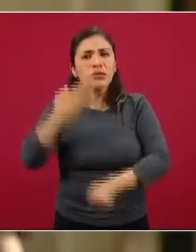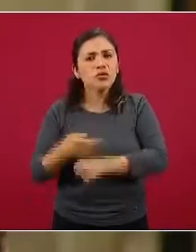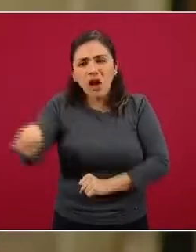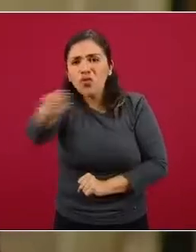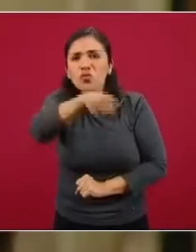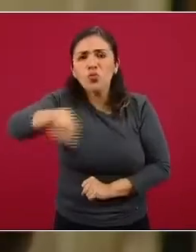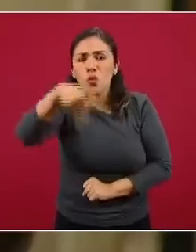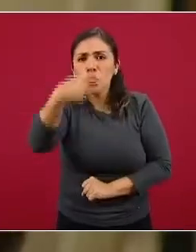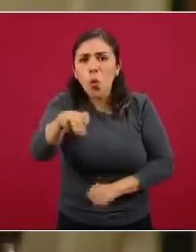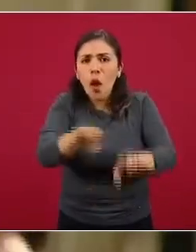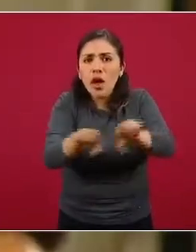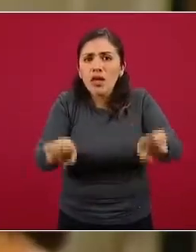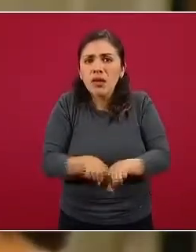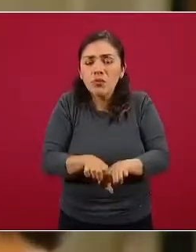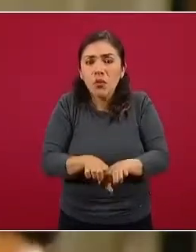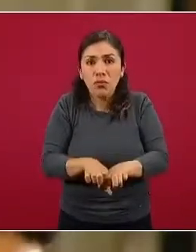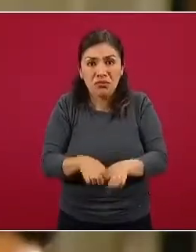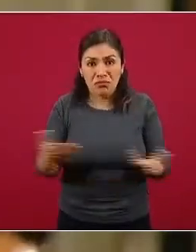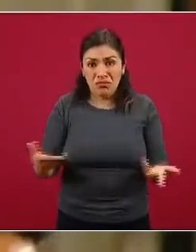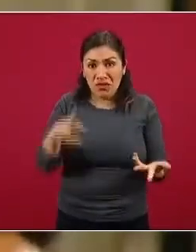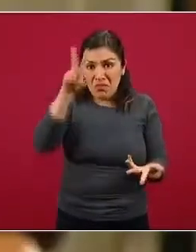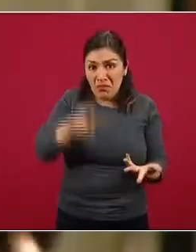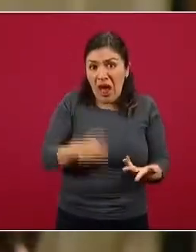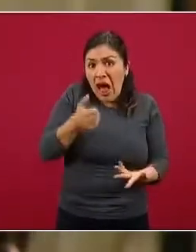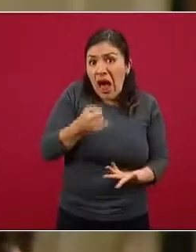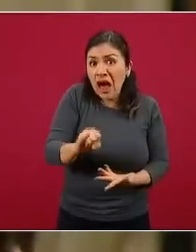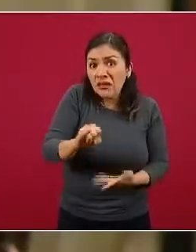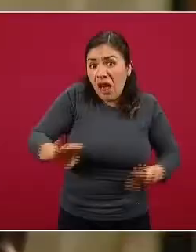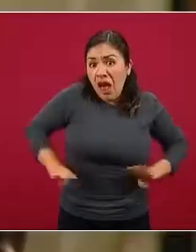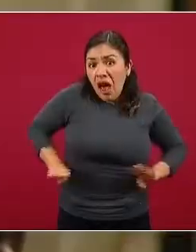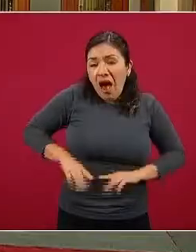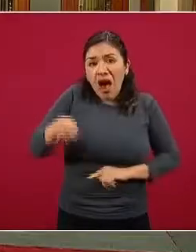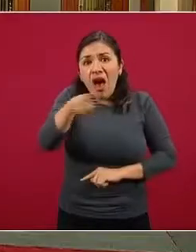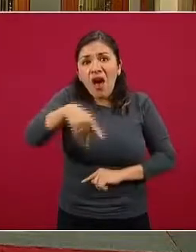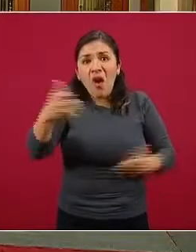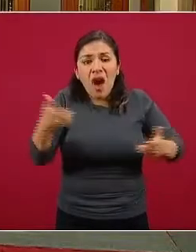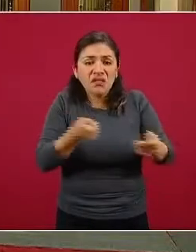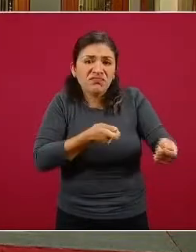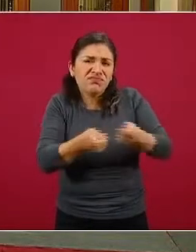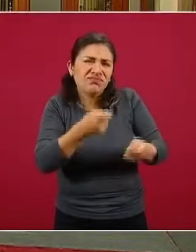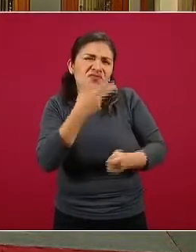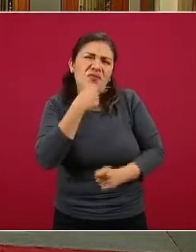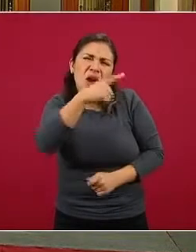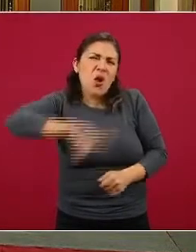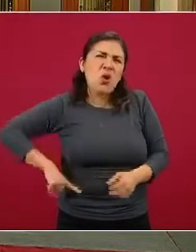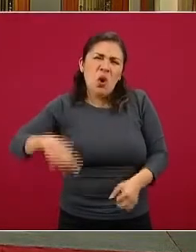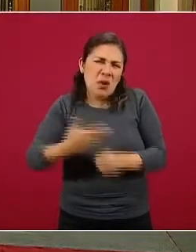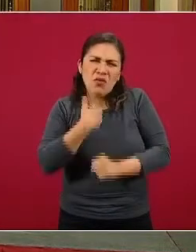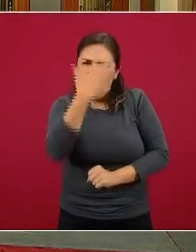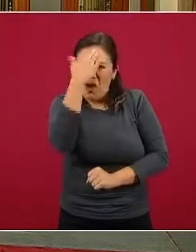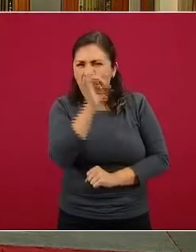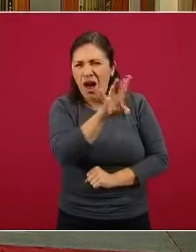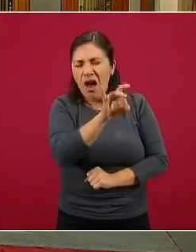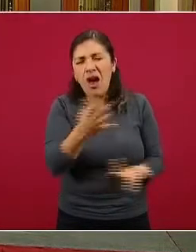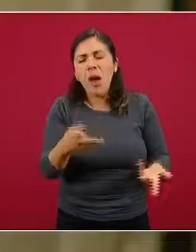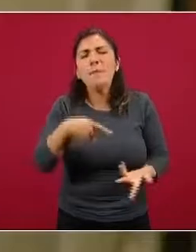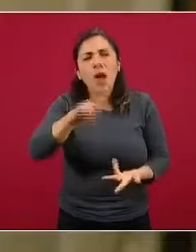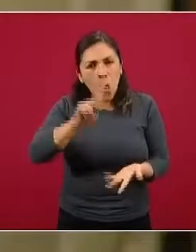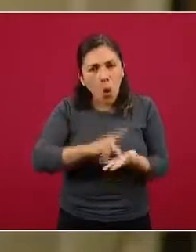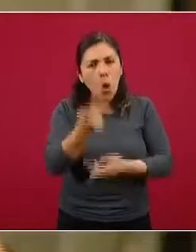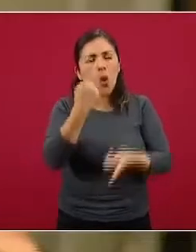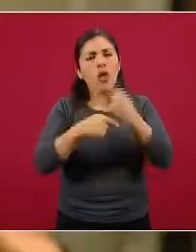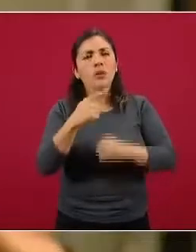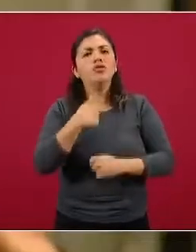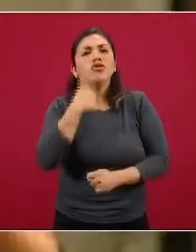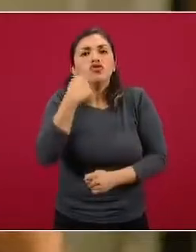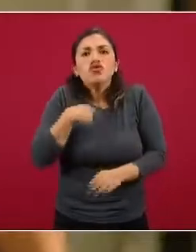ustedes, que no es nada novedoso porque es la manera en que se maneja Enrique Alfaro, pero vuelvo a lo mismo. Nosotros